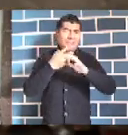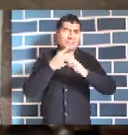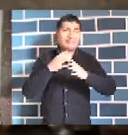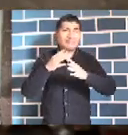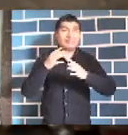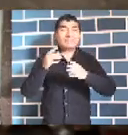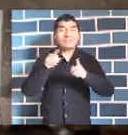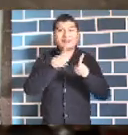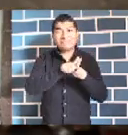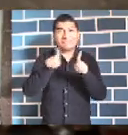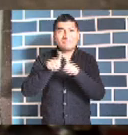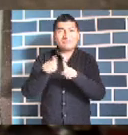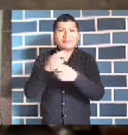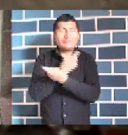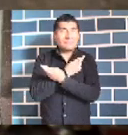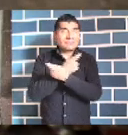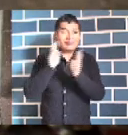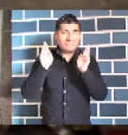revolucionaria